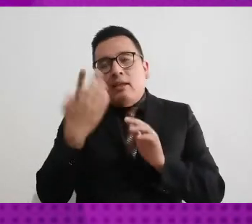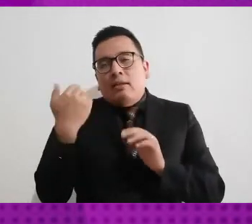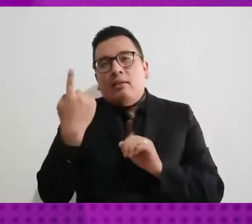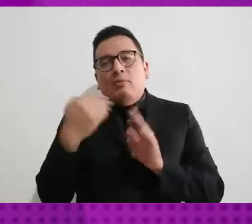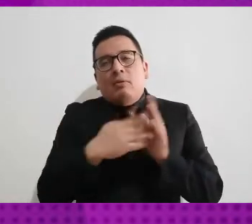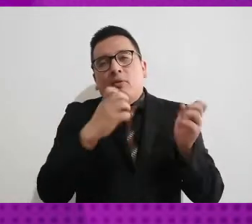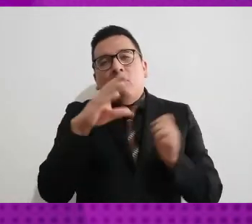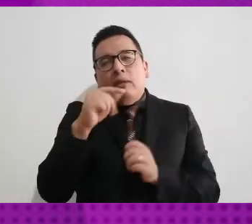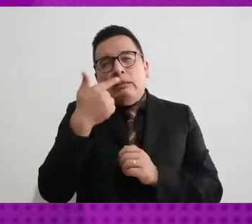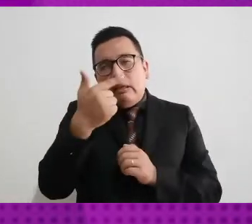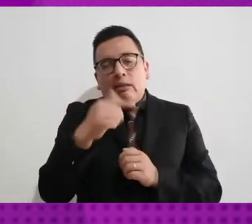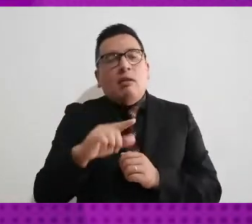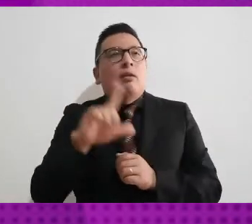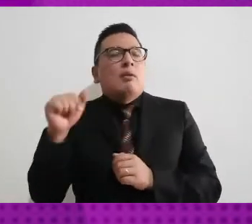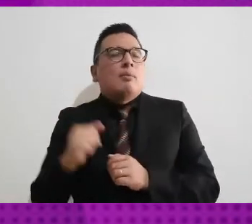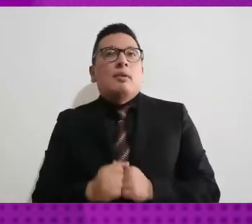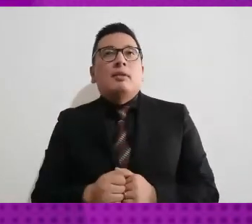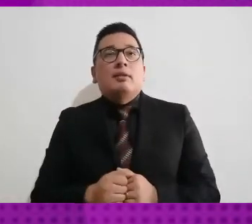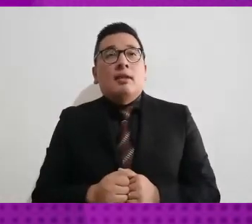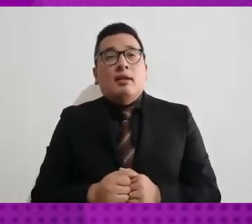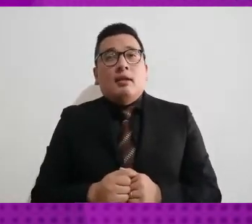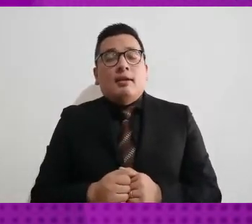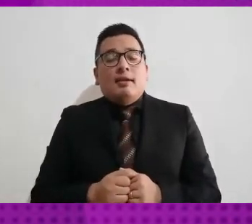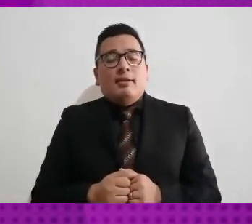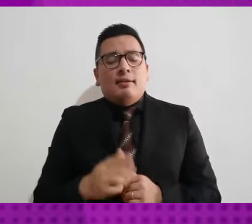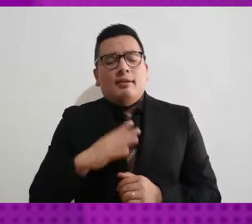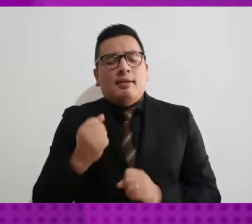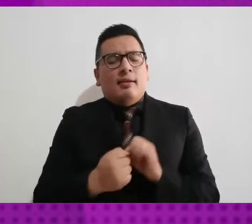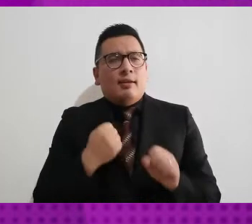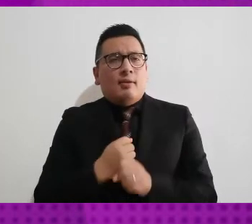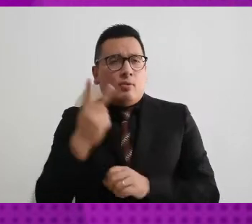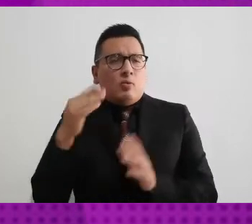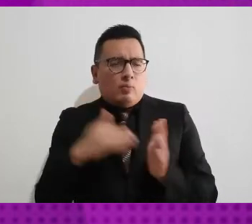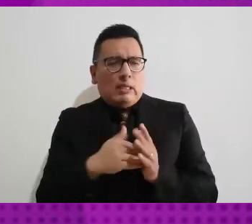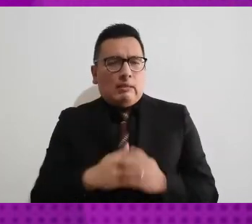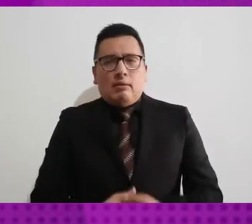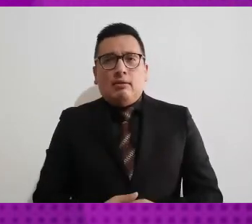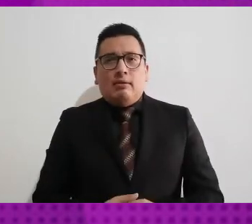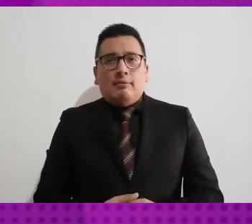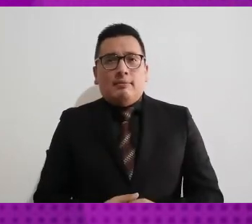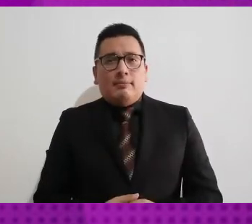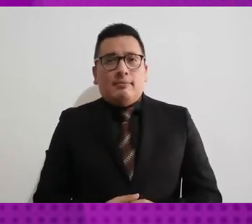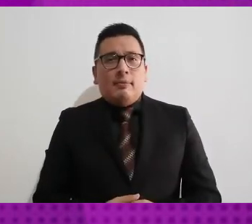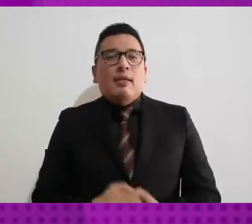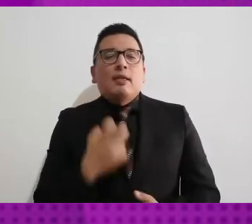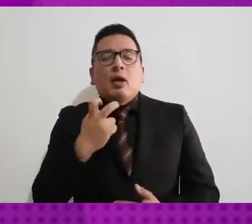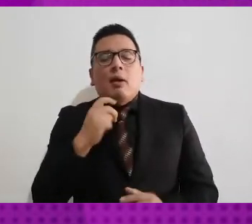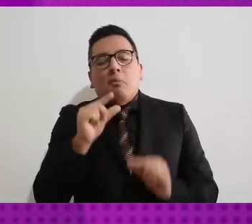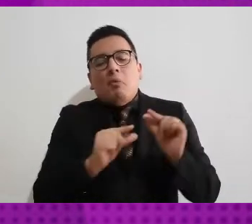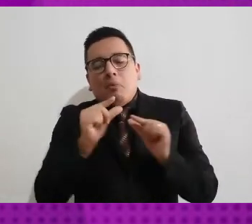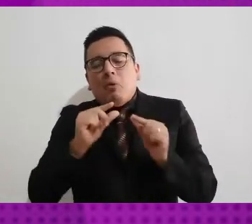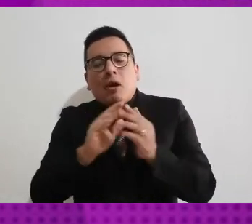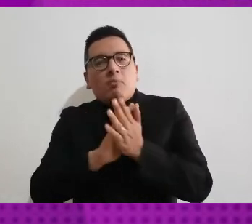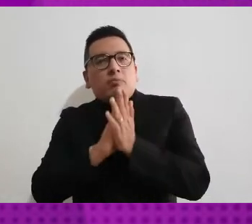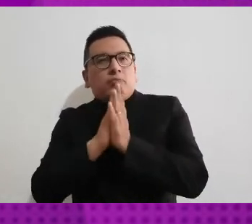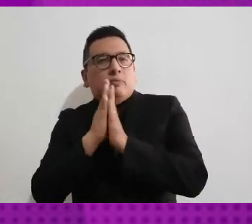de 1997 y luego en las elecciones generales del año 2000 a un